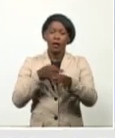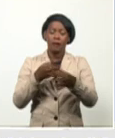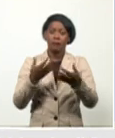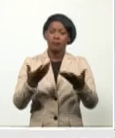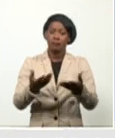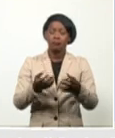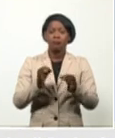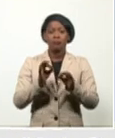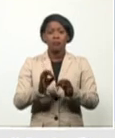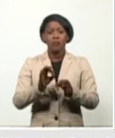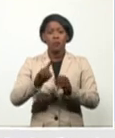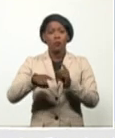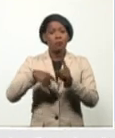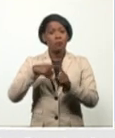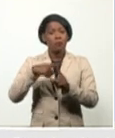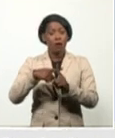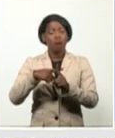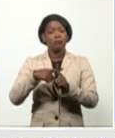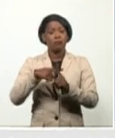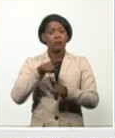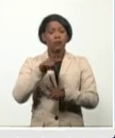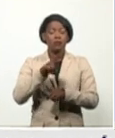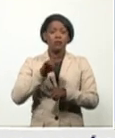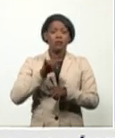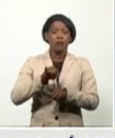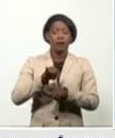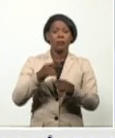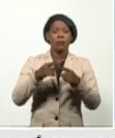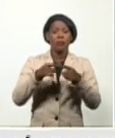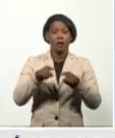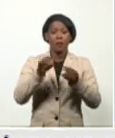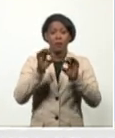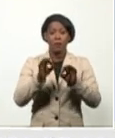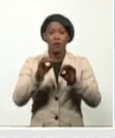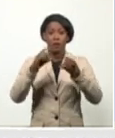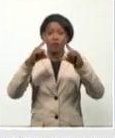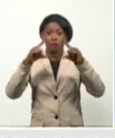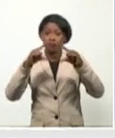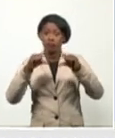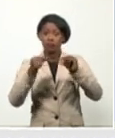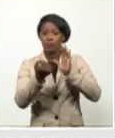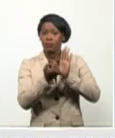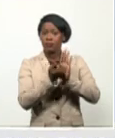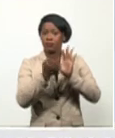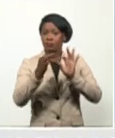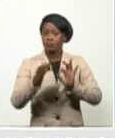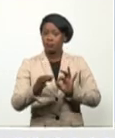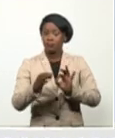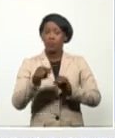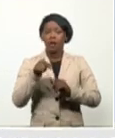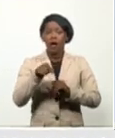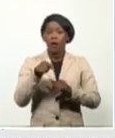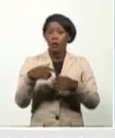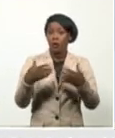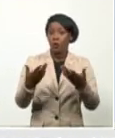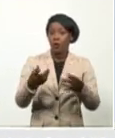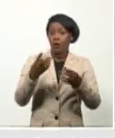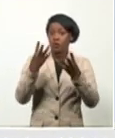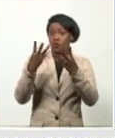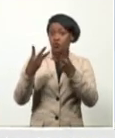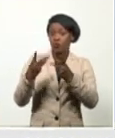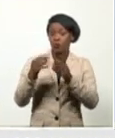han disminuido el número de personas que se han confirmado. Esto conlleva a que han disminuido el número de